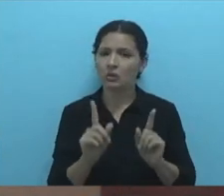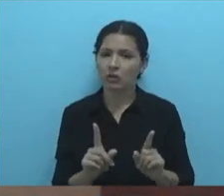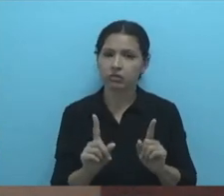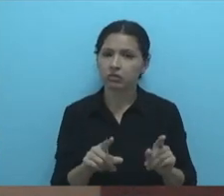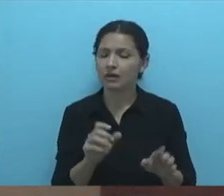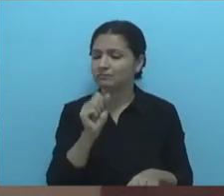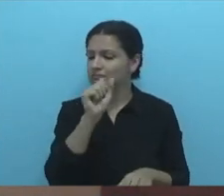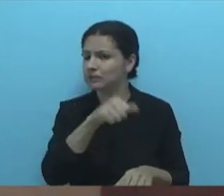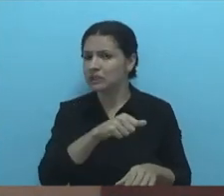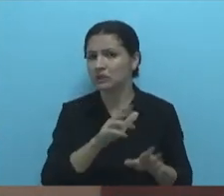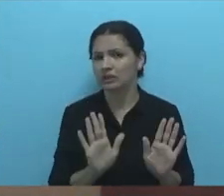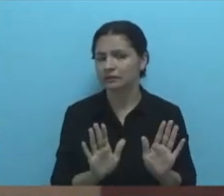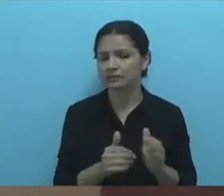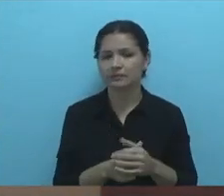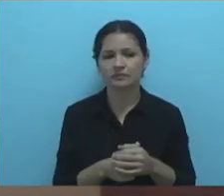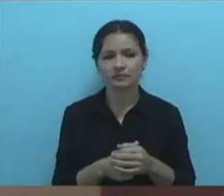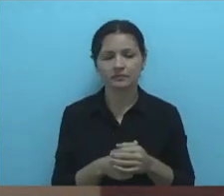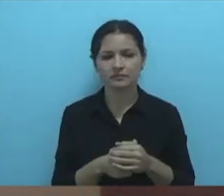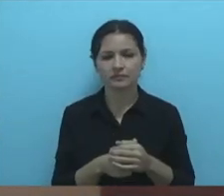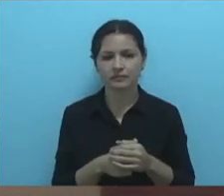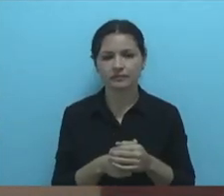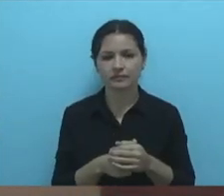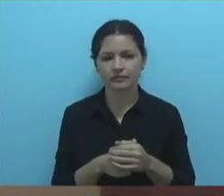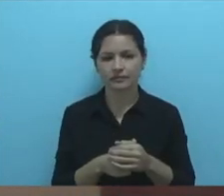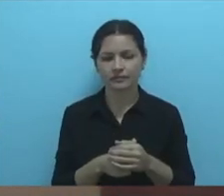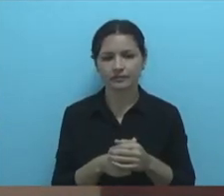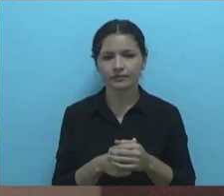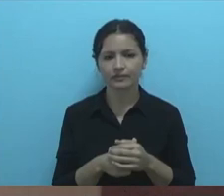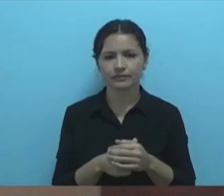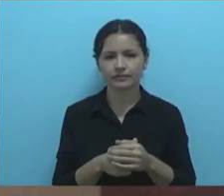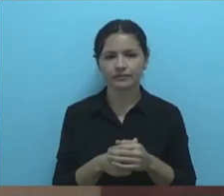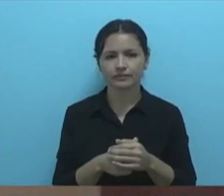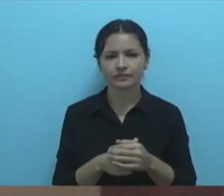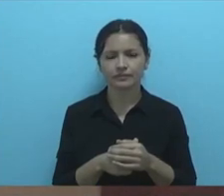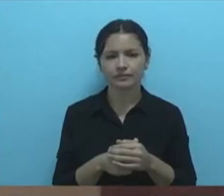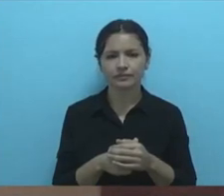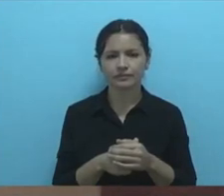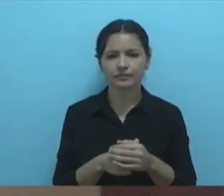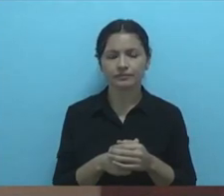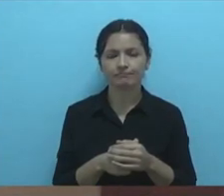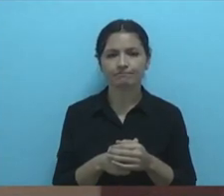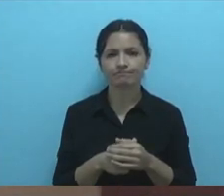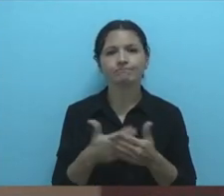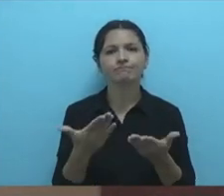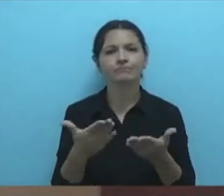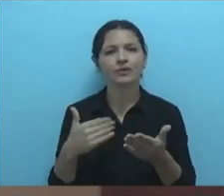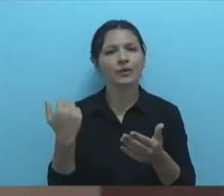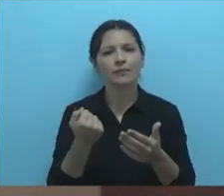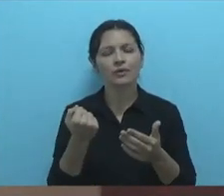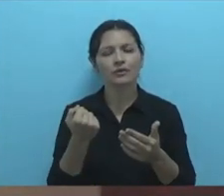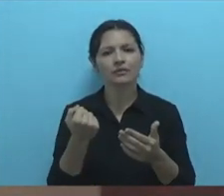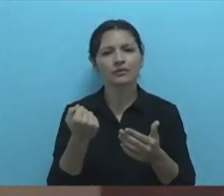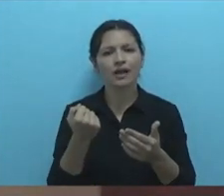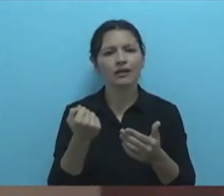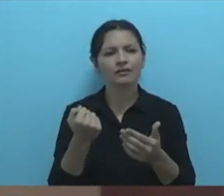jerarquía en materia de políticas de estado por eso es importante que hoy estemos dando una señal positiva de